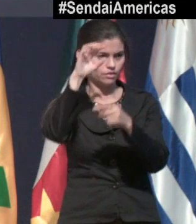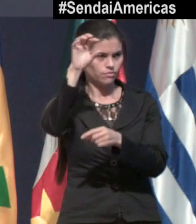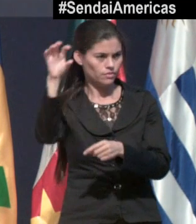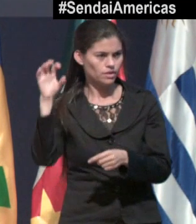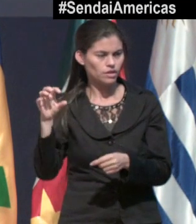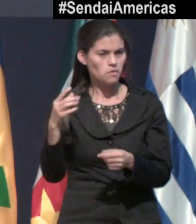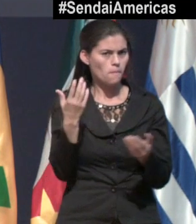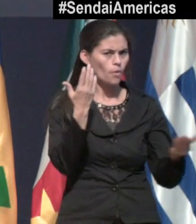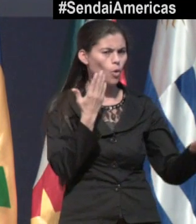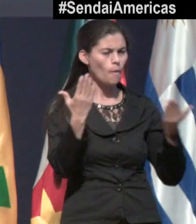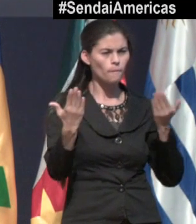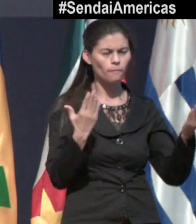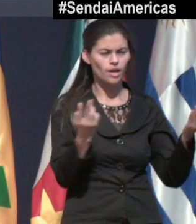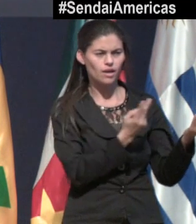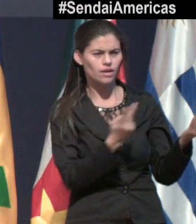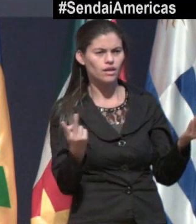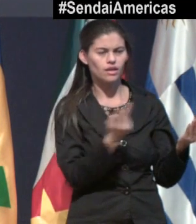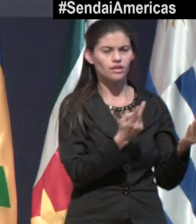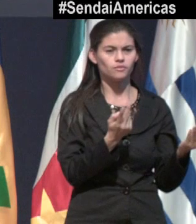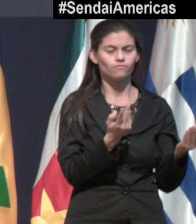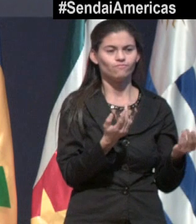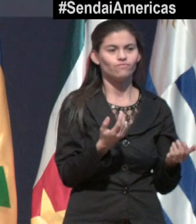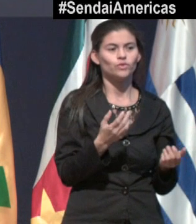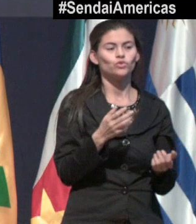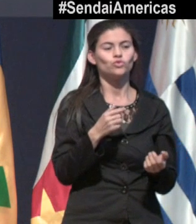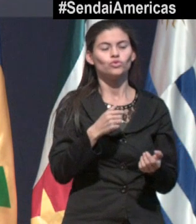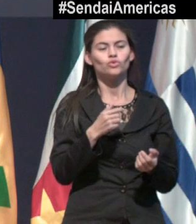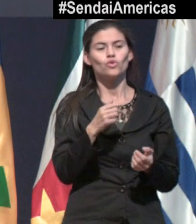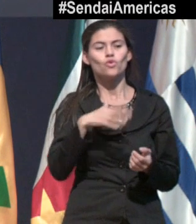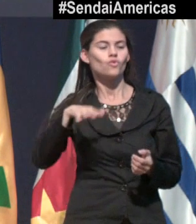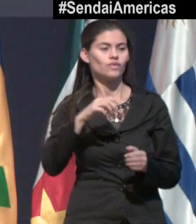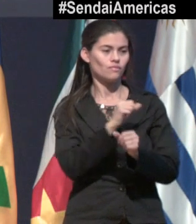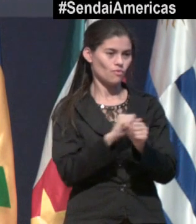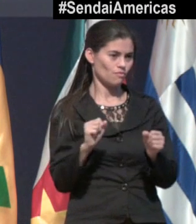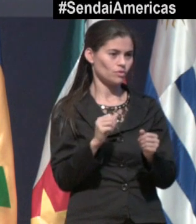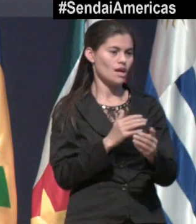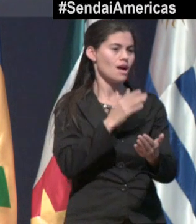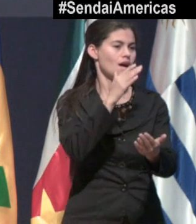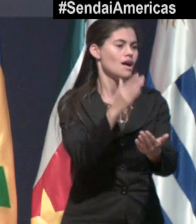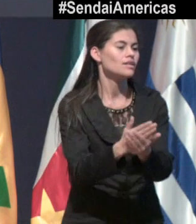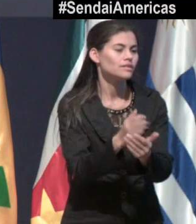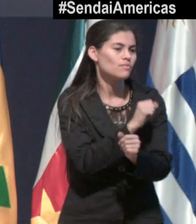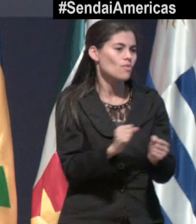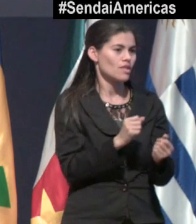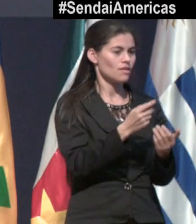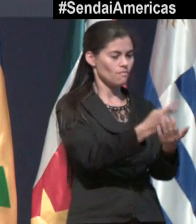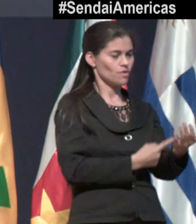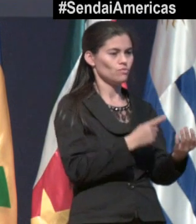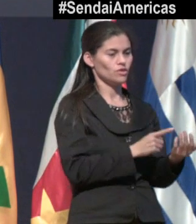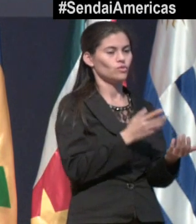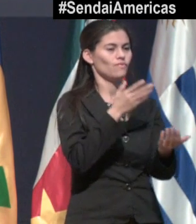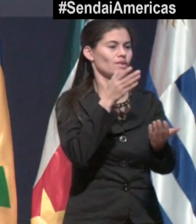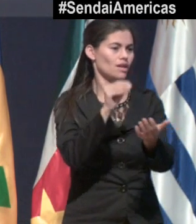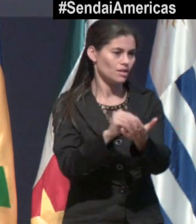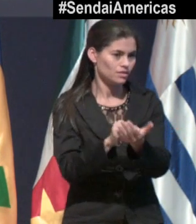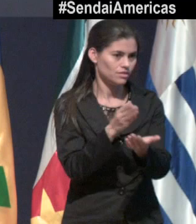esta comparación permite saber, bueno, hasta dónde o hasta cuándo va a aguantar las finanzas públicas